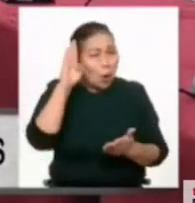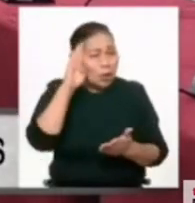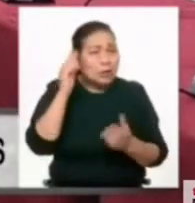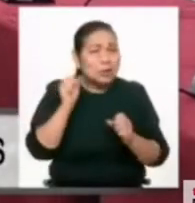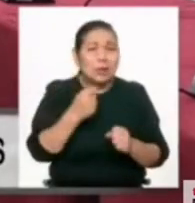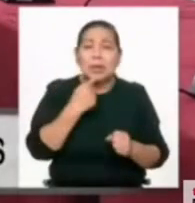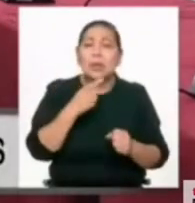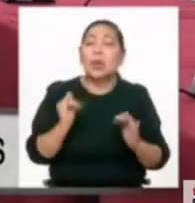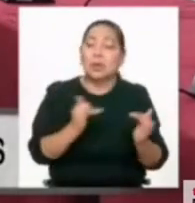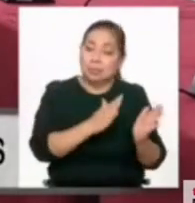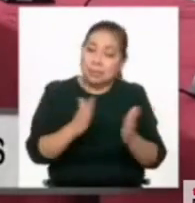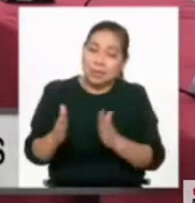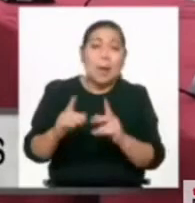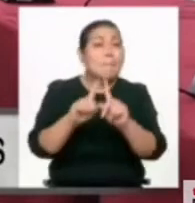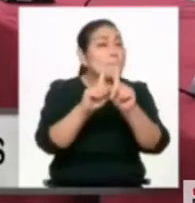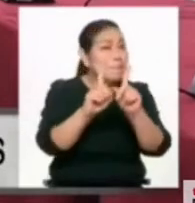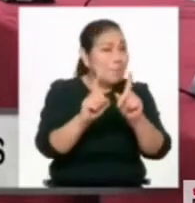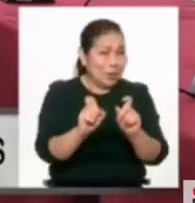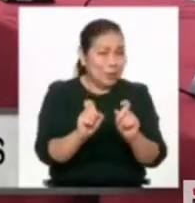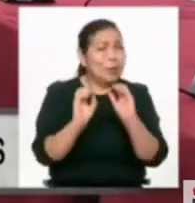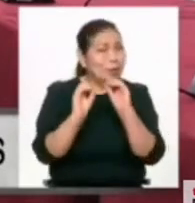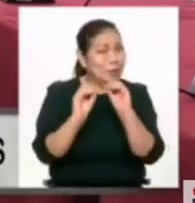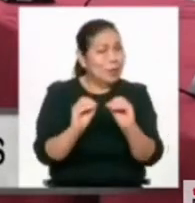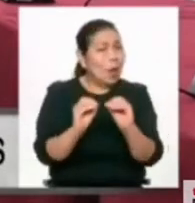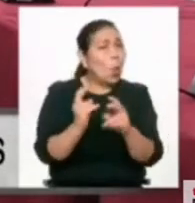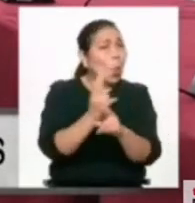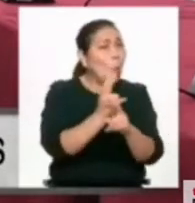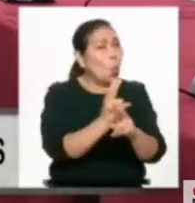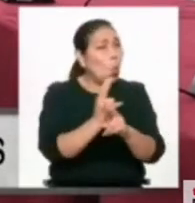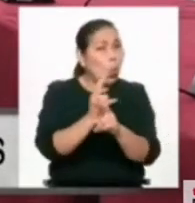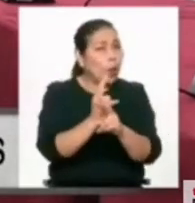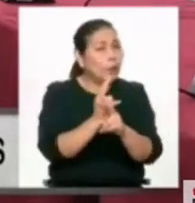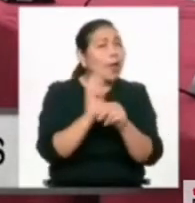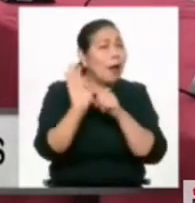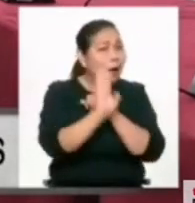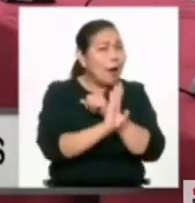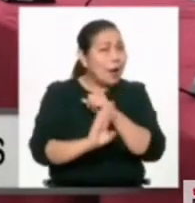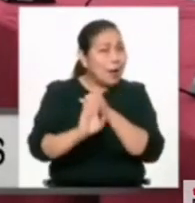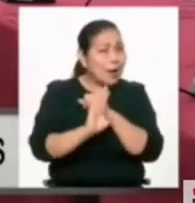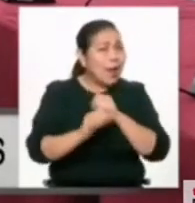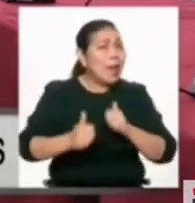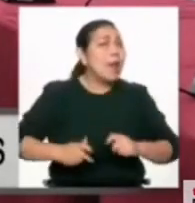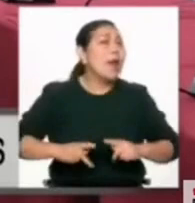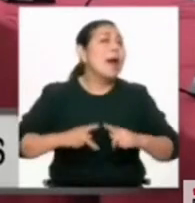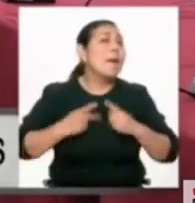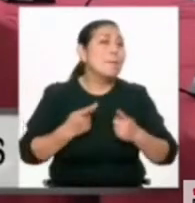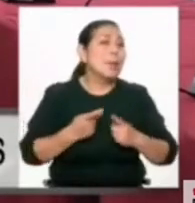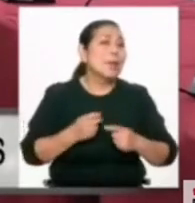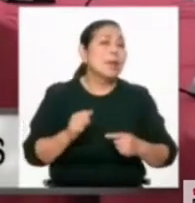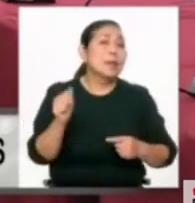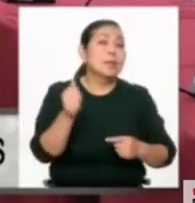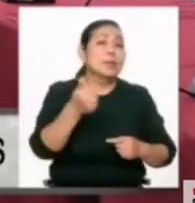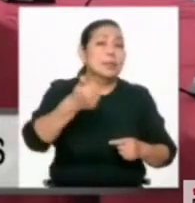policiales. Ahora sí voy a mi pregunta. Este gobierno le está dando medidas de seguridad, garantías a la vida de